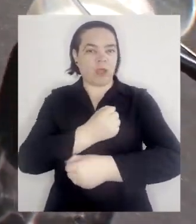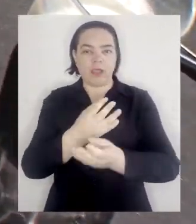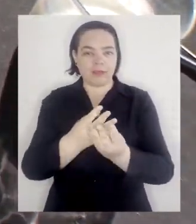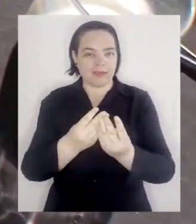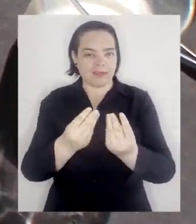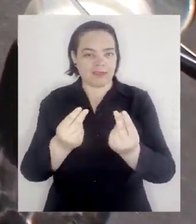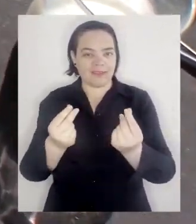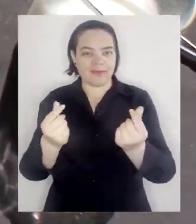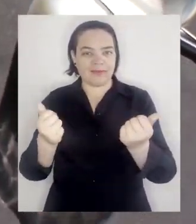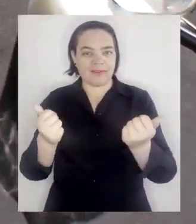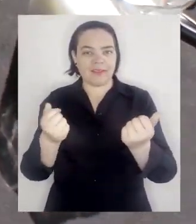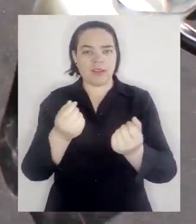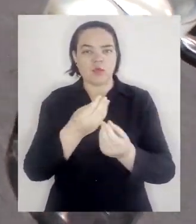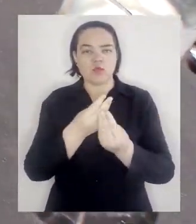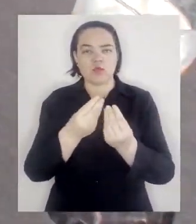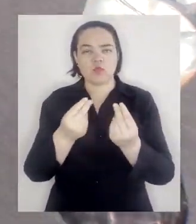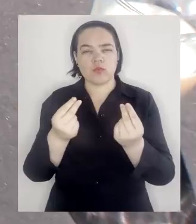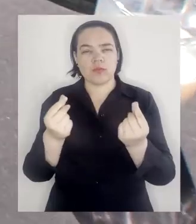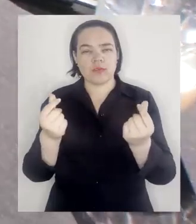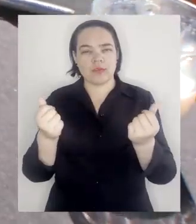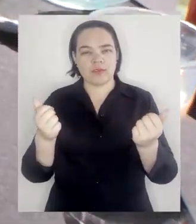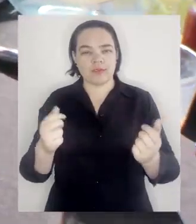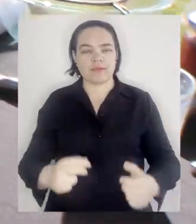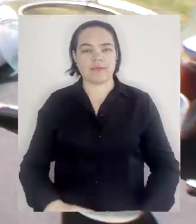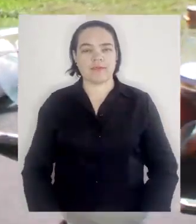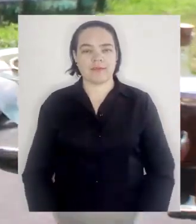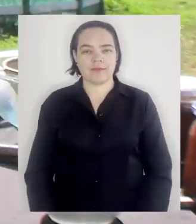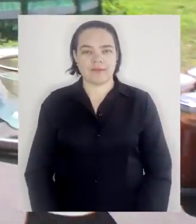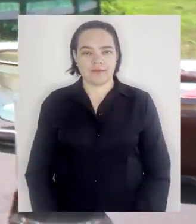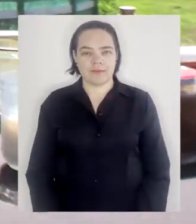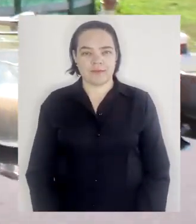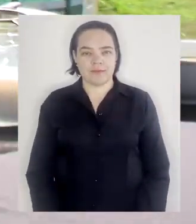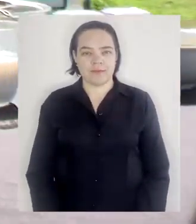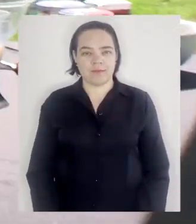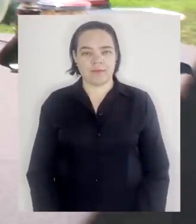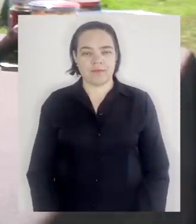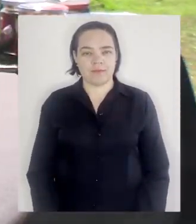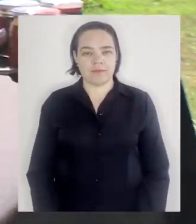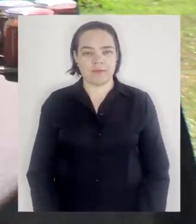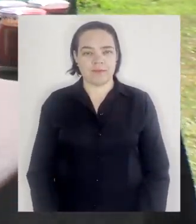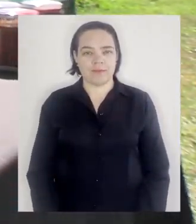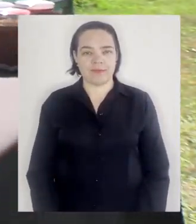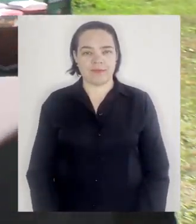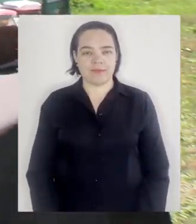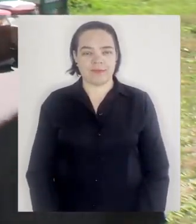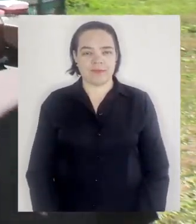desaparece. ¿Tú ves? Y a un momento de bien mezclar,